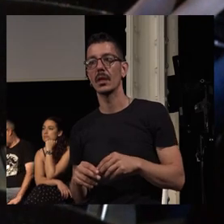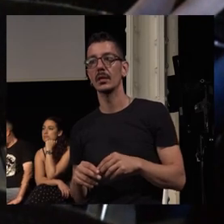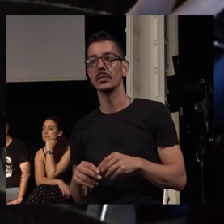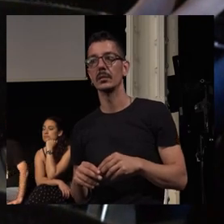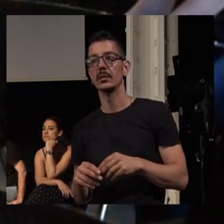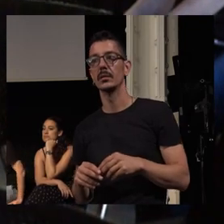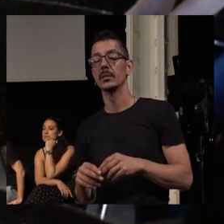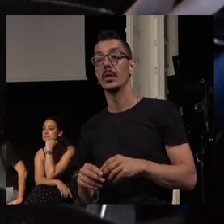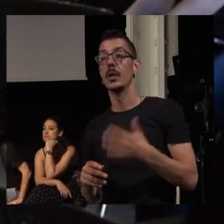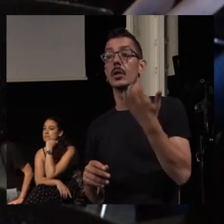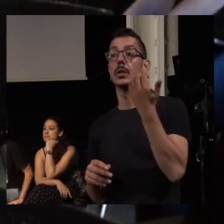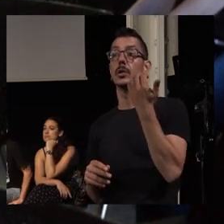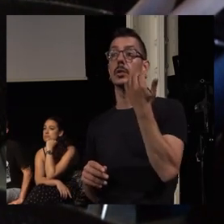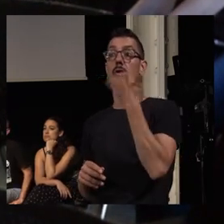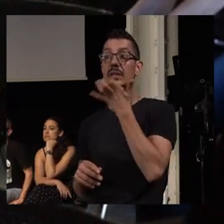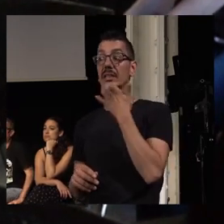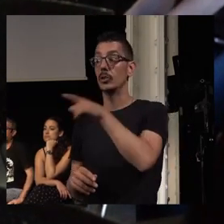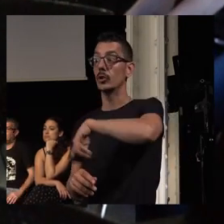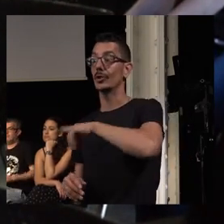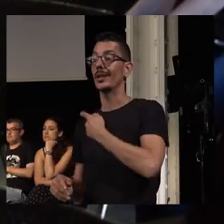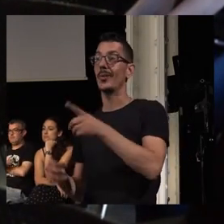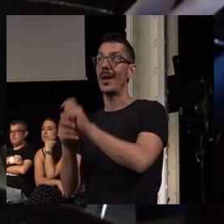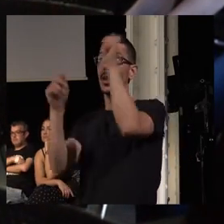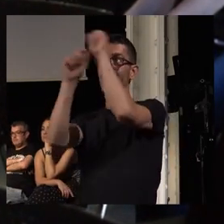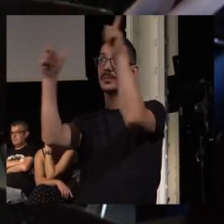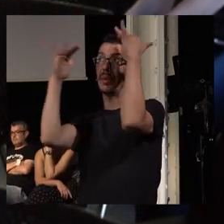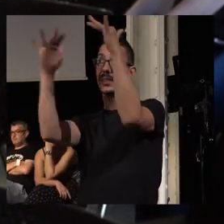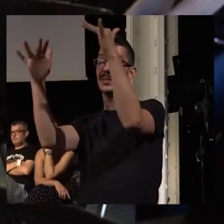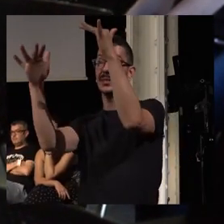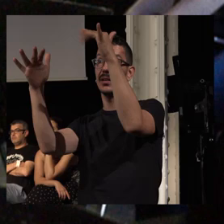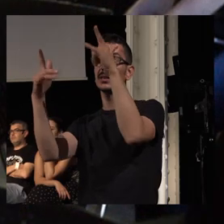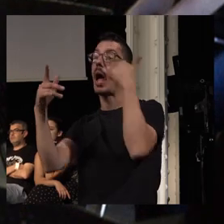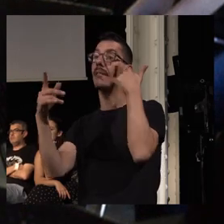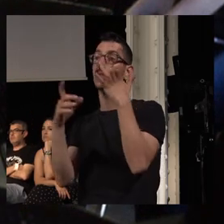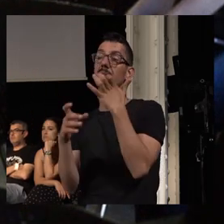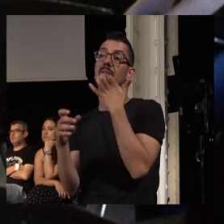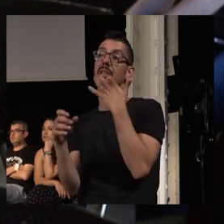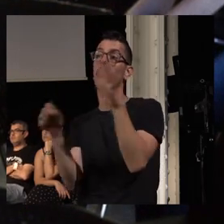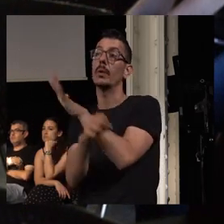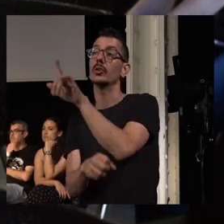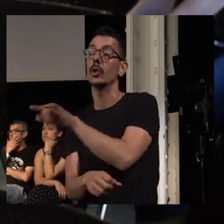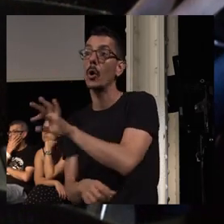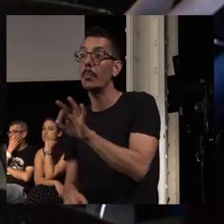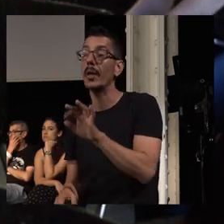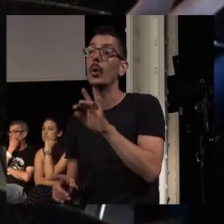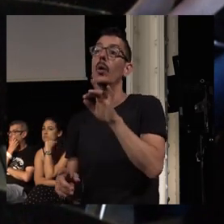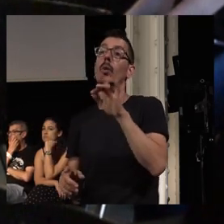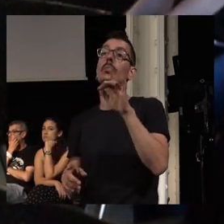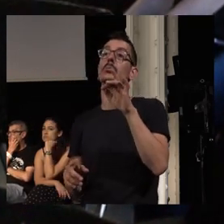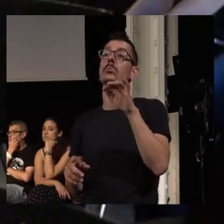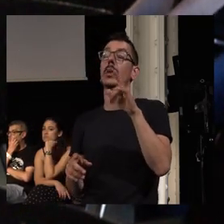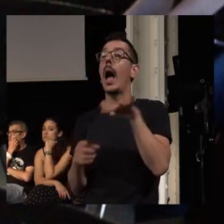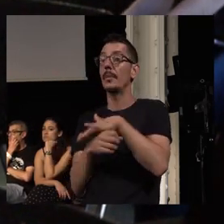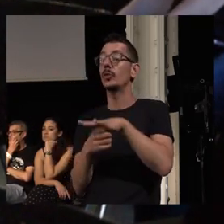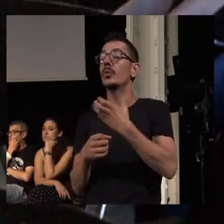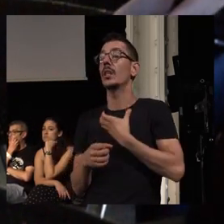Como colmar esas expectativas, ¿no? Y mucho menos tomando el gobierno y mucho menos no solo desde el ámbito municipal, sino incluso